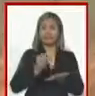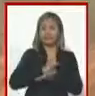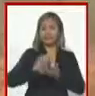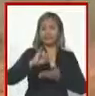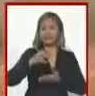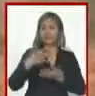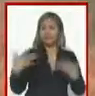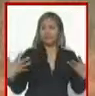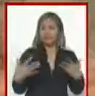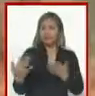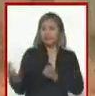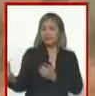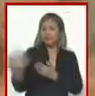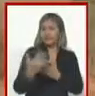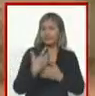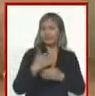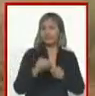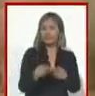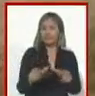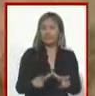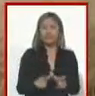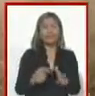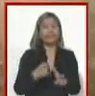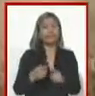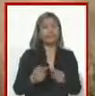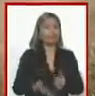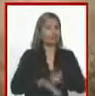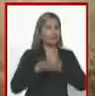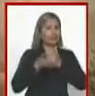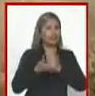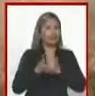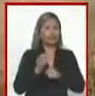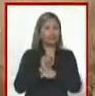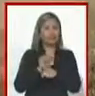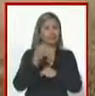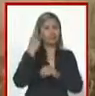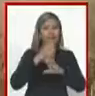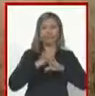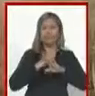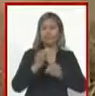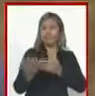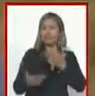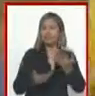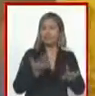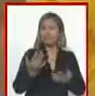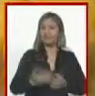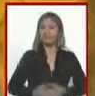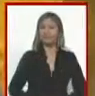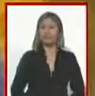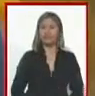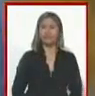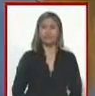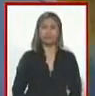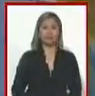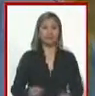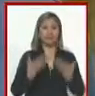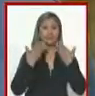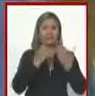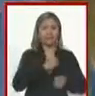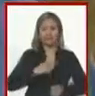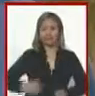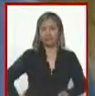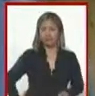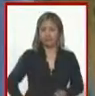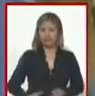de Chiquitos teme que las llamas ingresen a sus predios, por lo que está colaborando en las labores para sofocar el incendio. Sí, agradecido con la